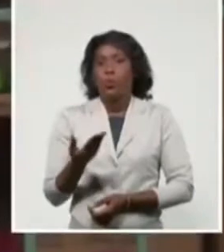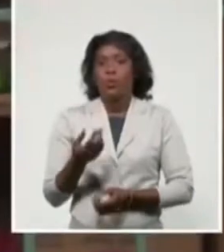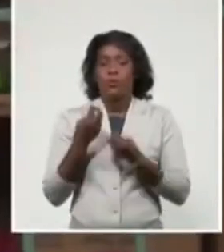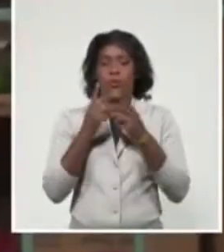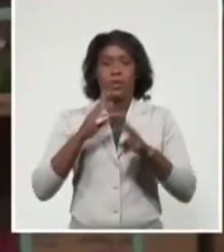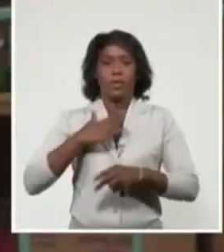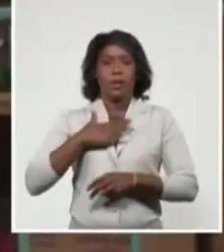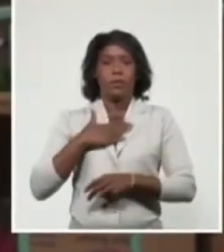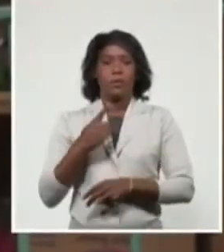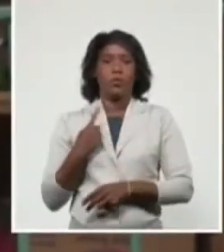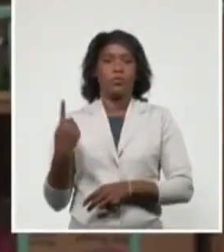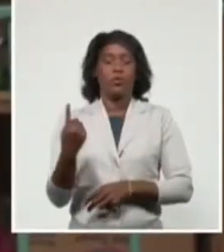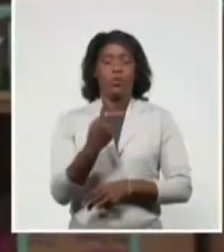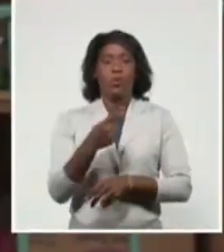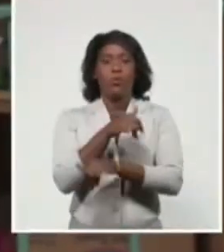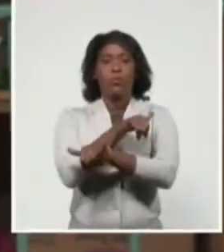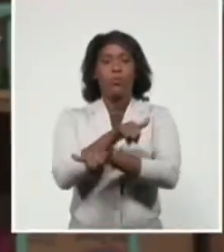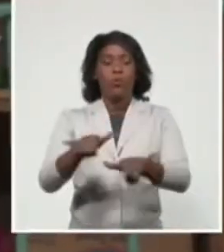mundo.